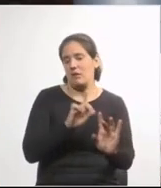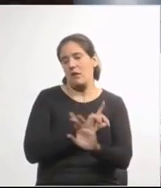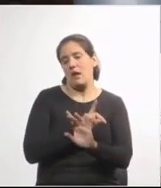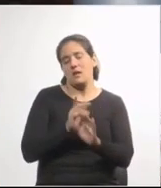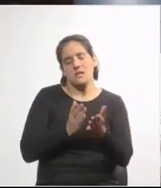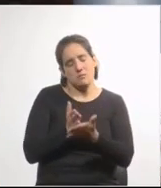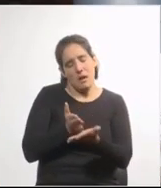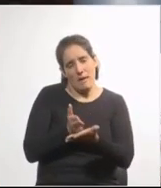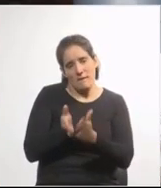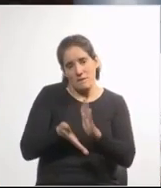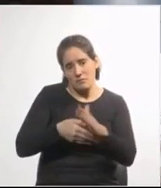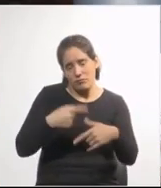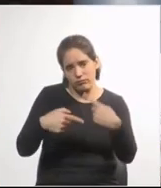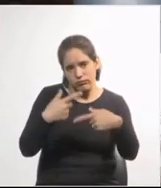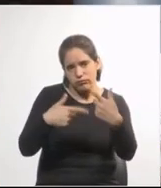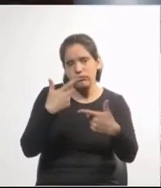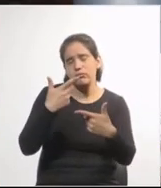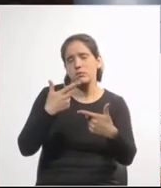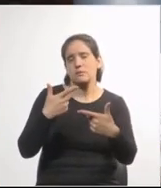criminalidad.